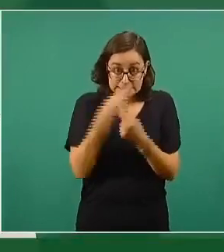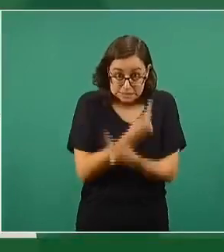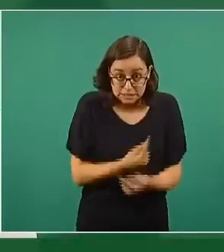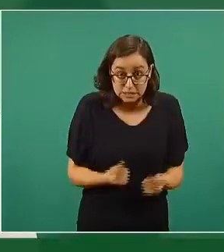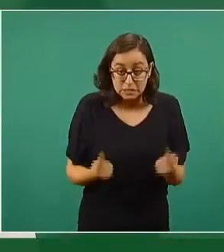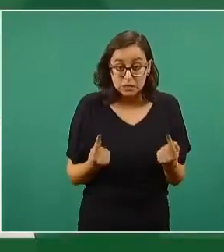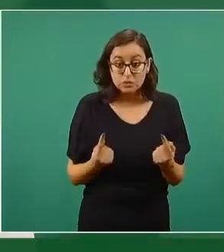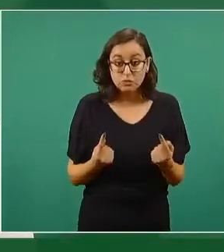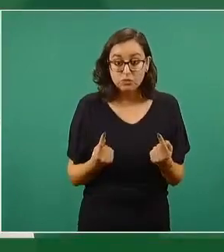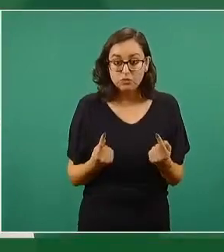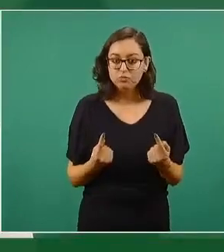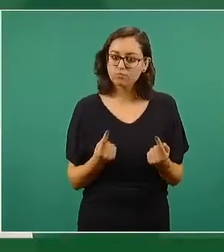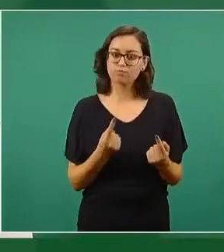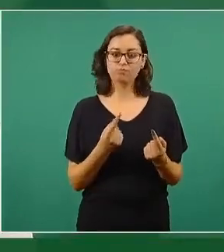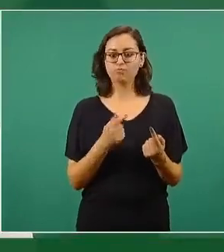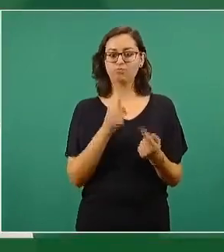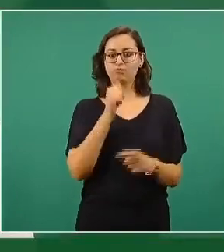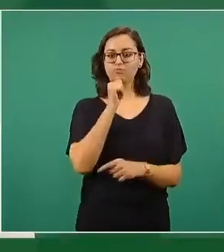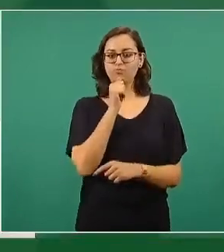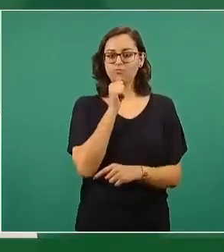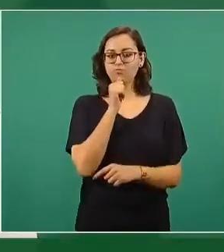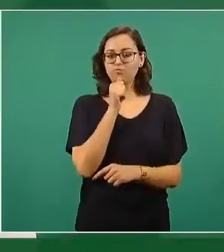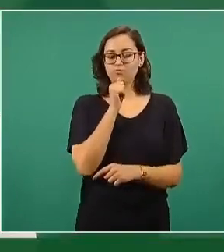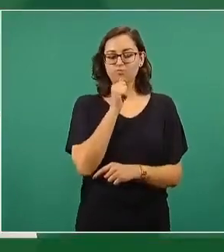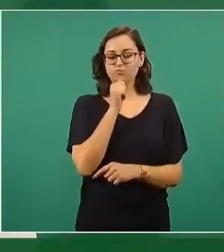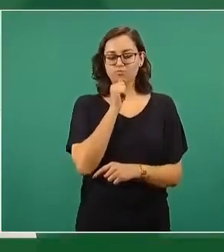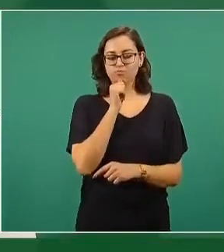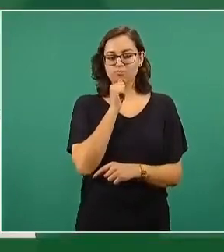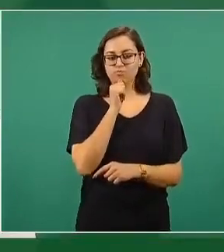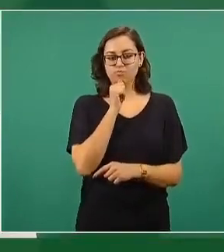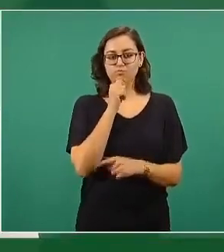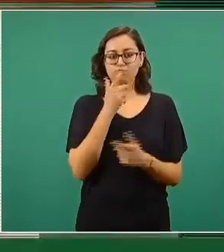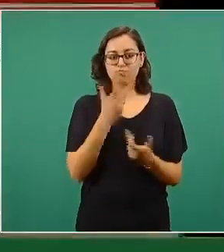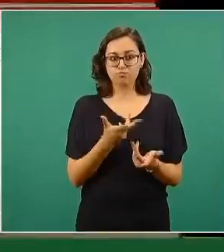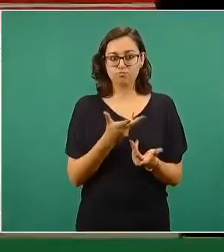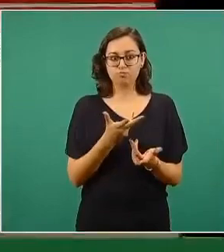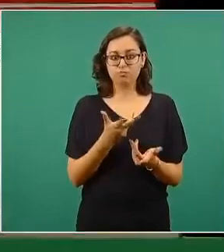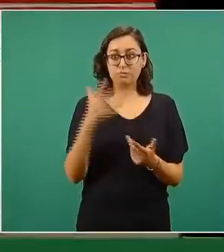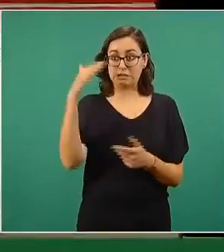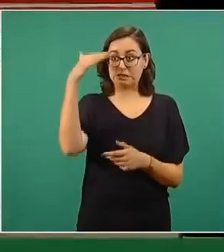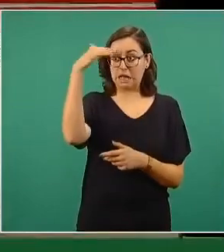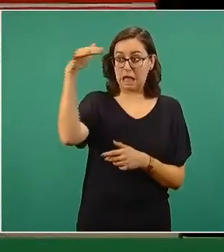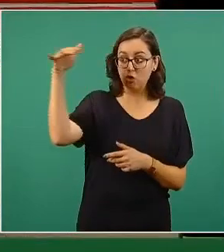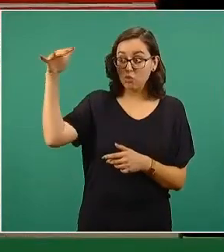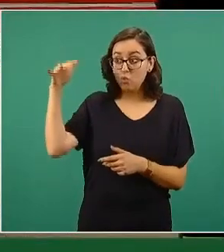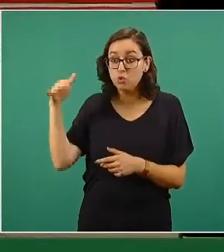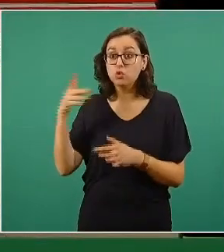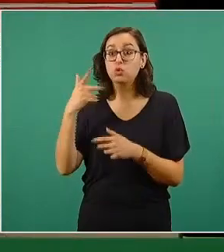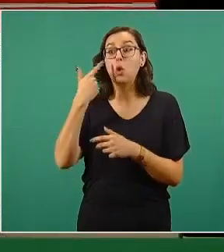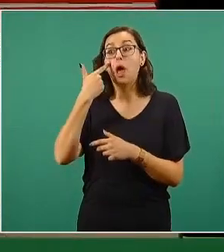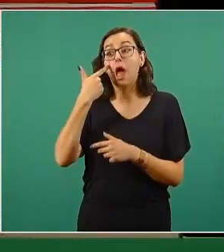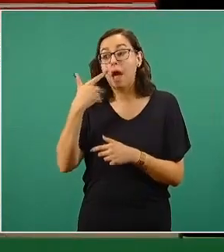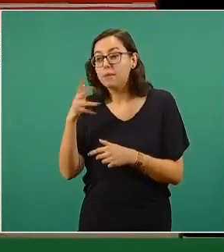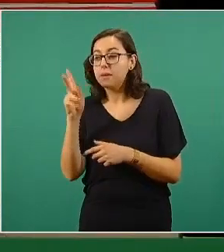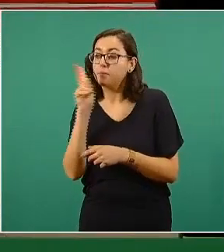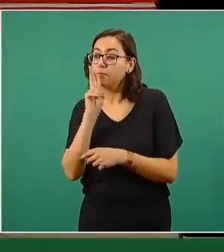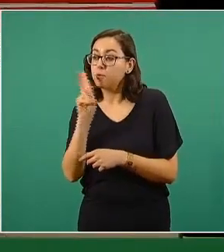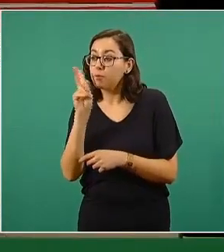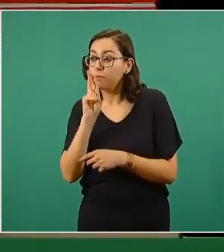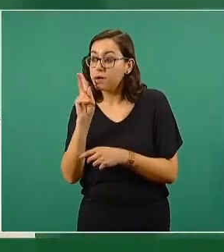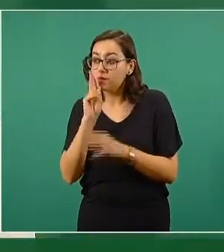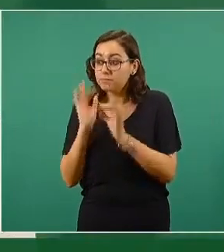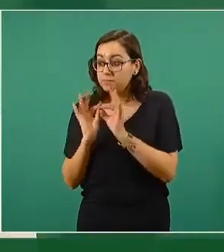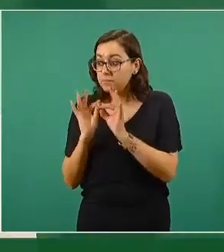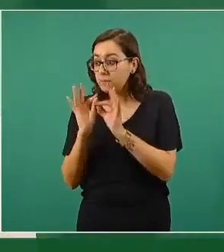a comportar las vacunas que estamos usando en la población adulta. Cuando decimos comportar, es que necesitamos garantizar que